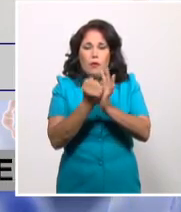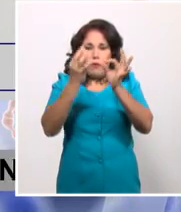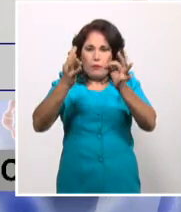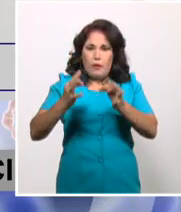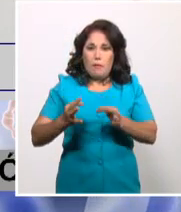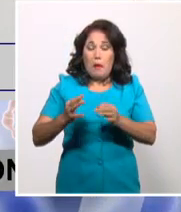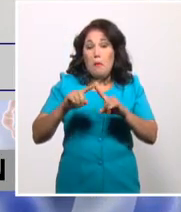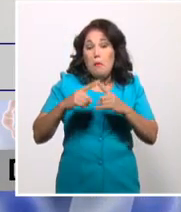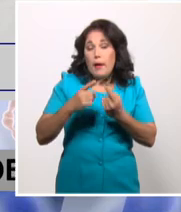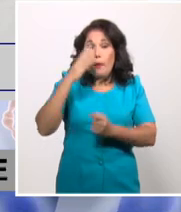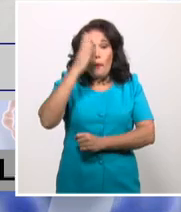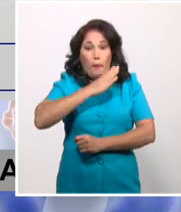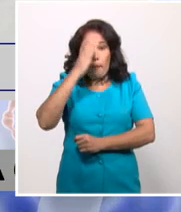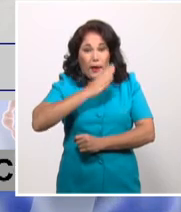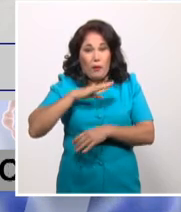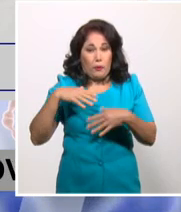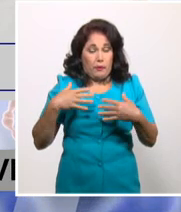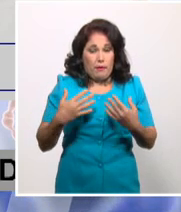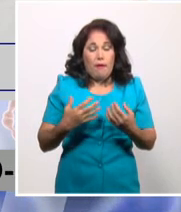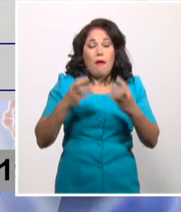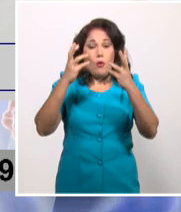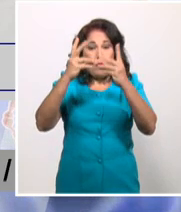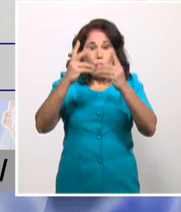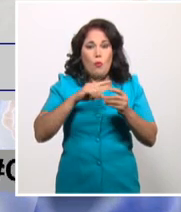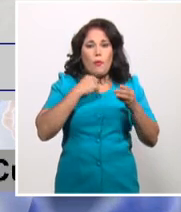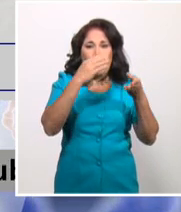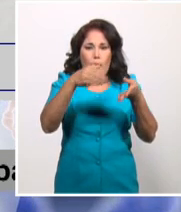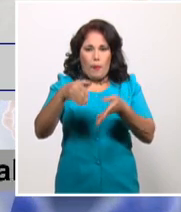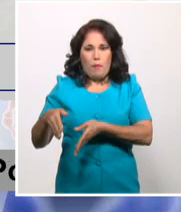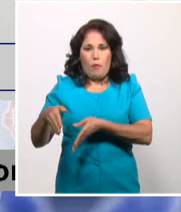Peor aún es el número de fallecidos,